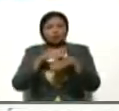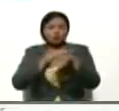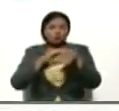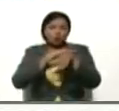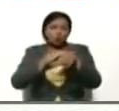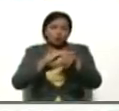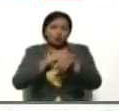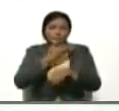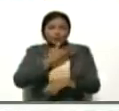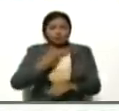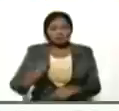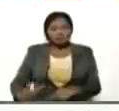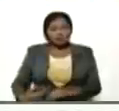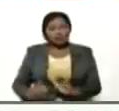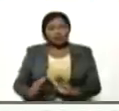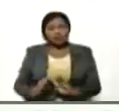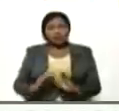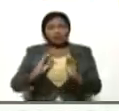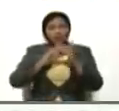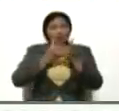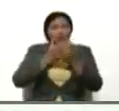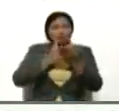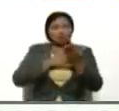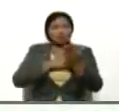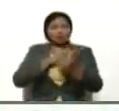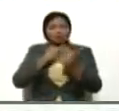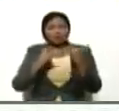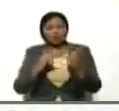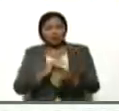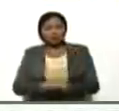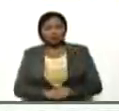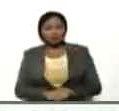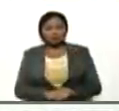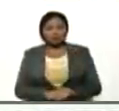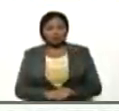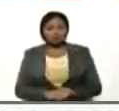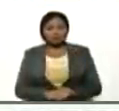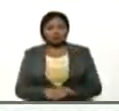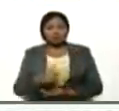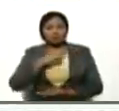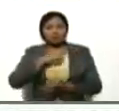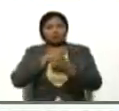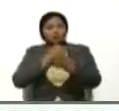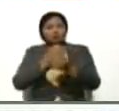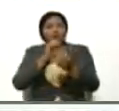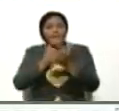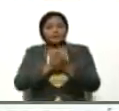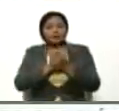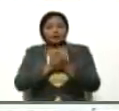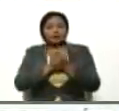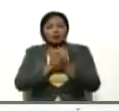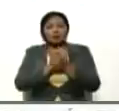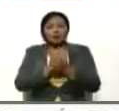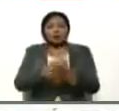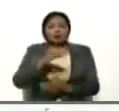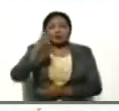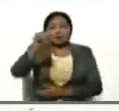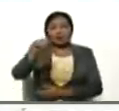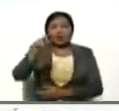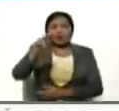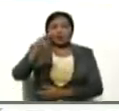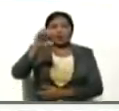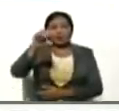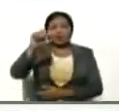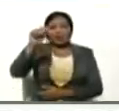presidente, ahí me cortó antes de terminar. Yo creo. En nuestro querido compañero Ángel Marcano, aquí